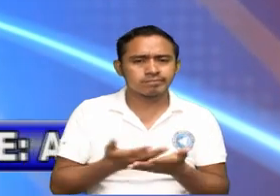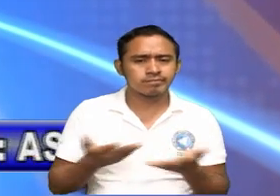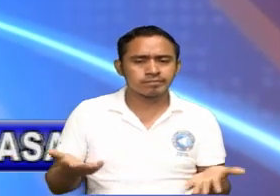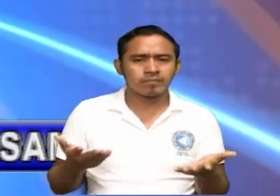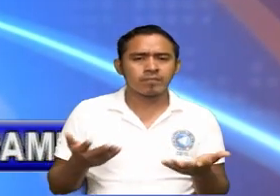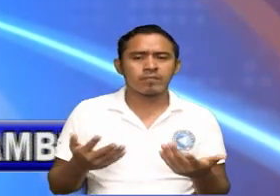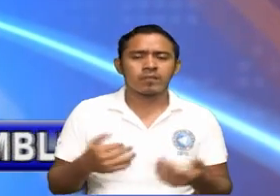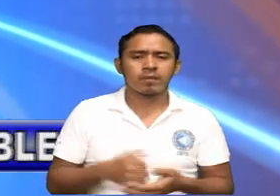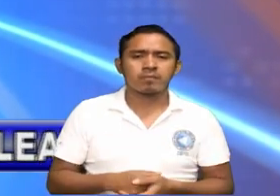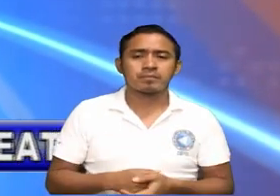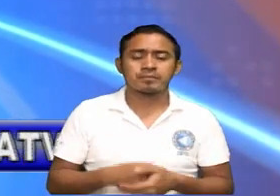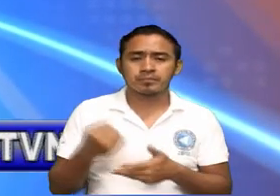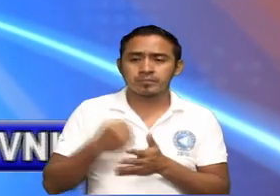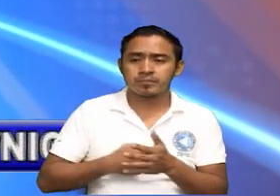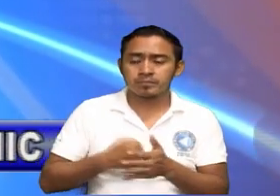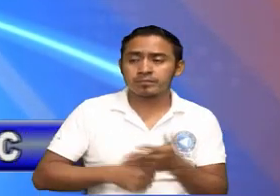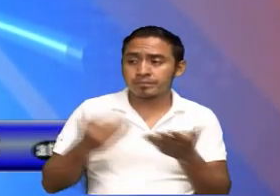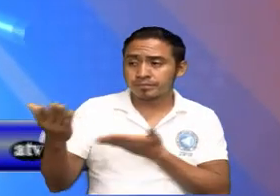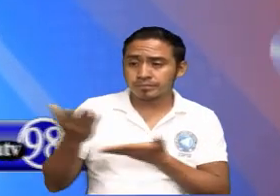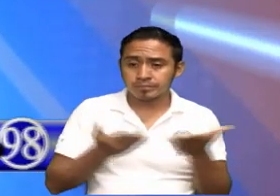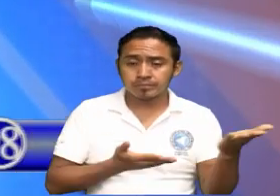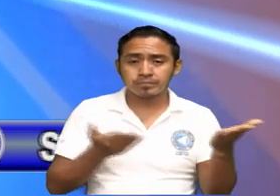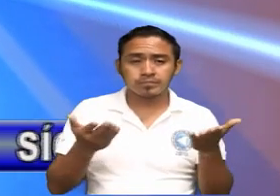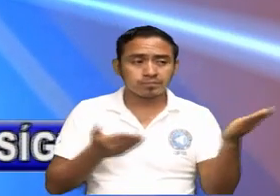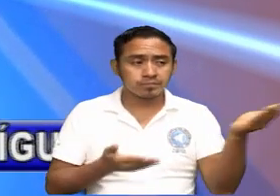con cariño y esmero recibimos